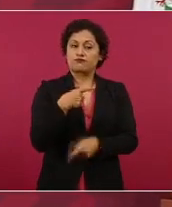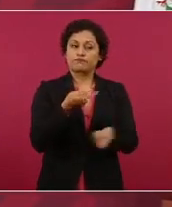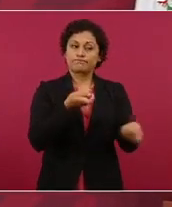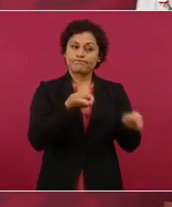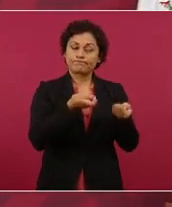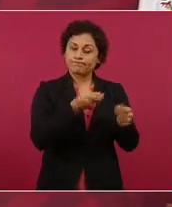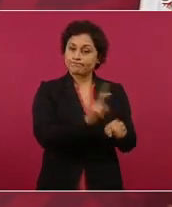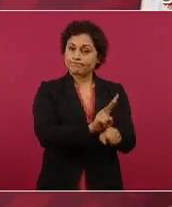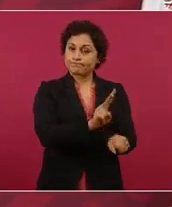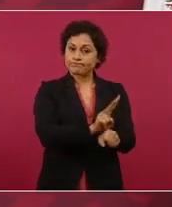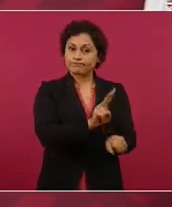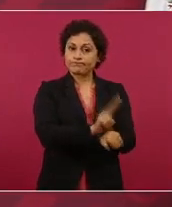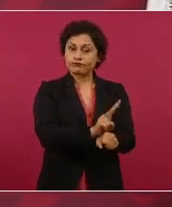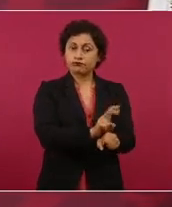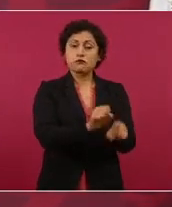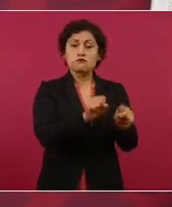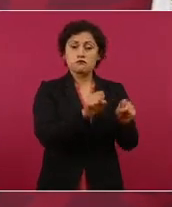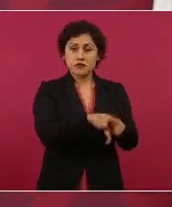mejorando